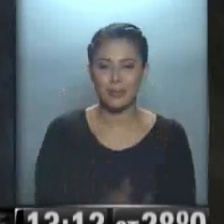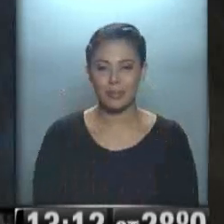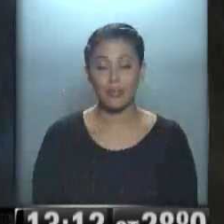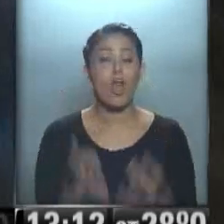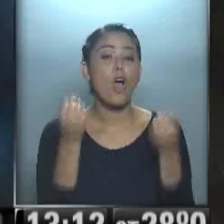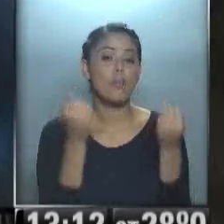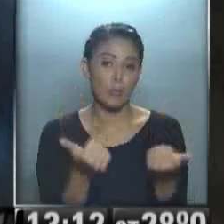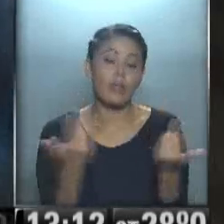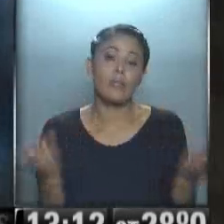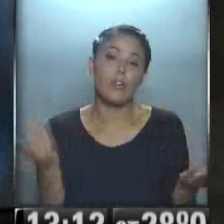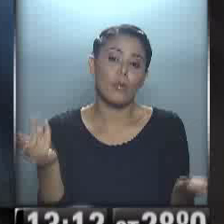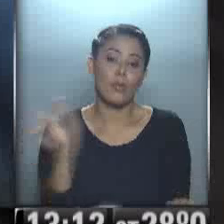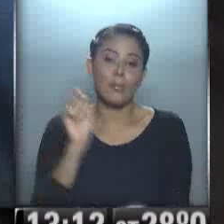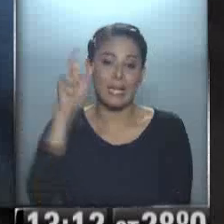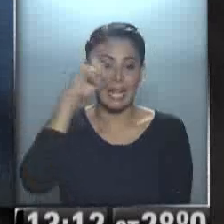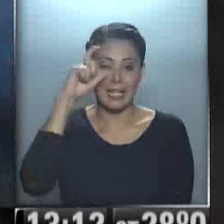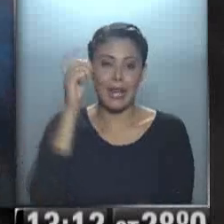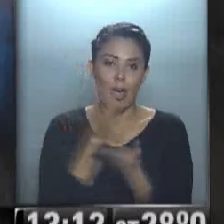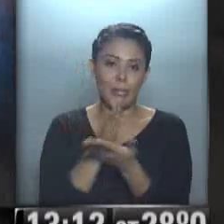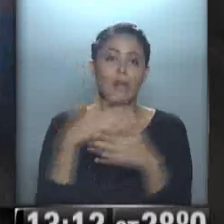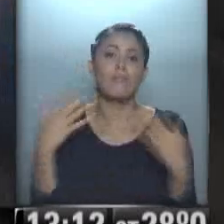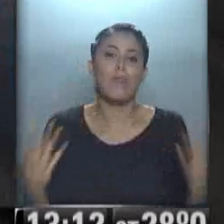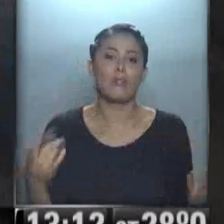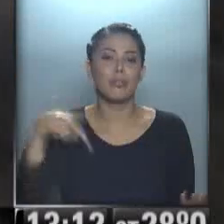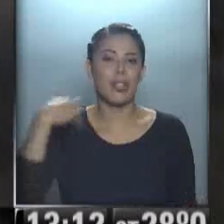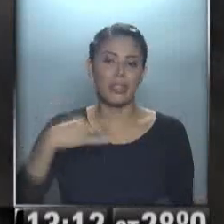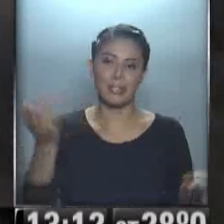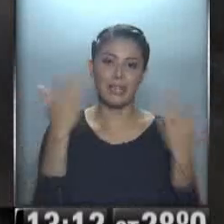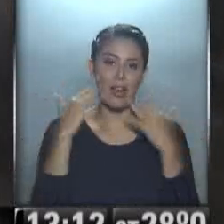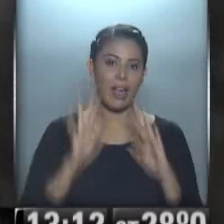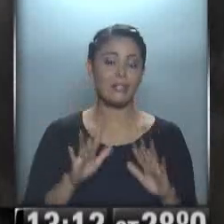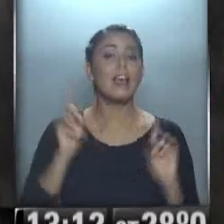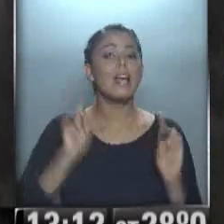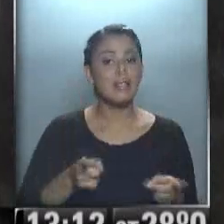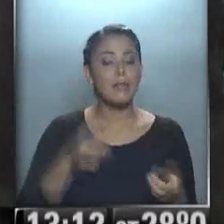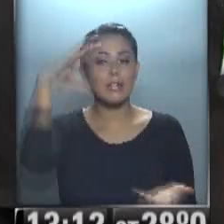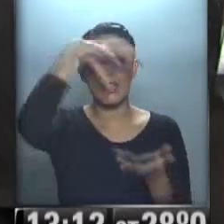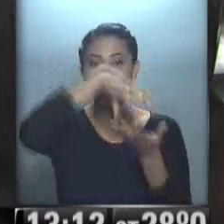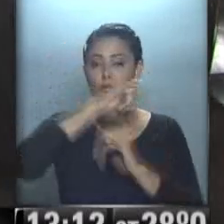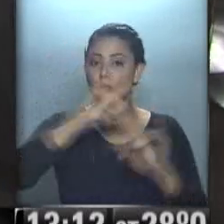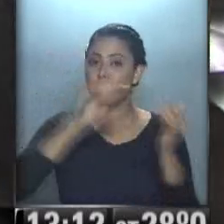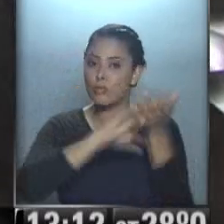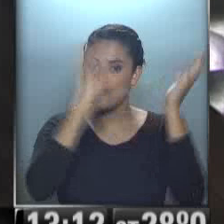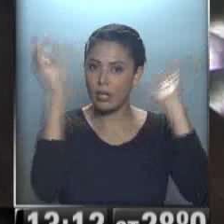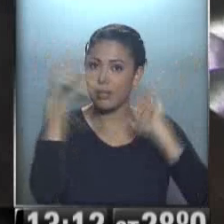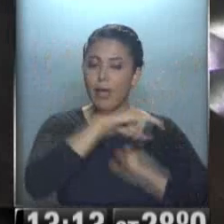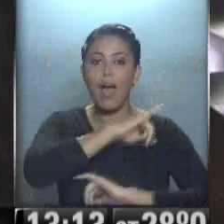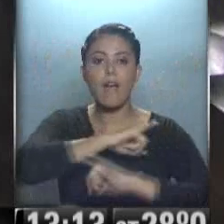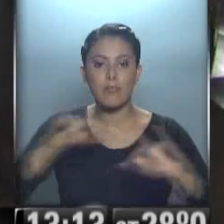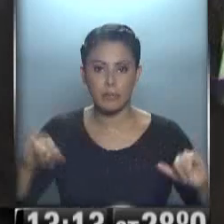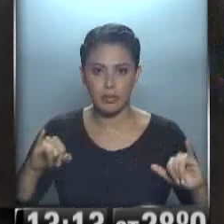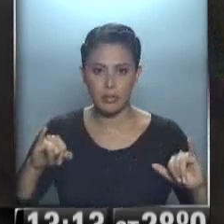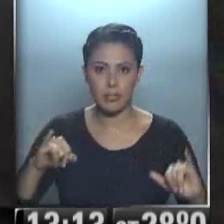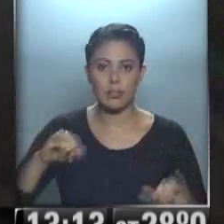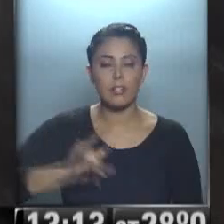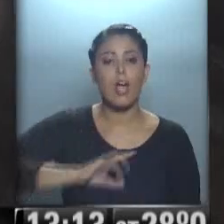bueno, estamos justo en enero, a mitad de enero, lógico que haga mucho calor, pero además el Servicio Meteorológico Nacional nos está anticipando que desde